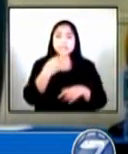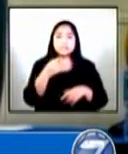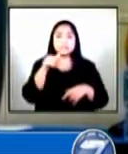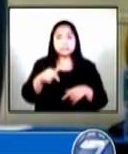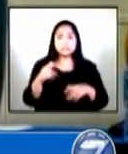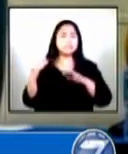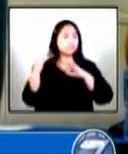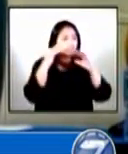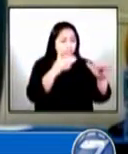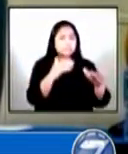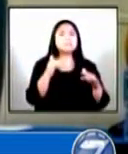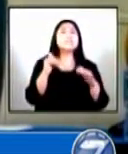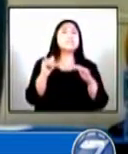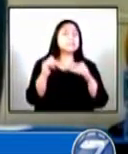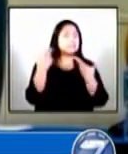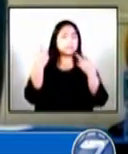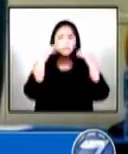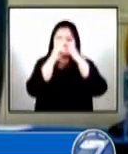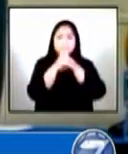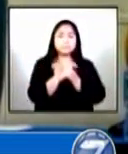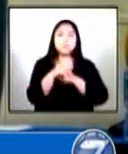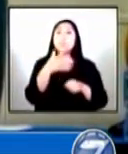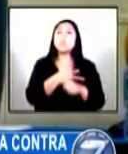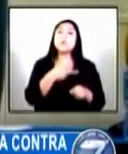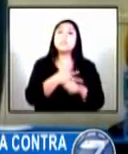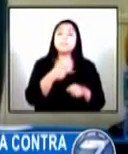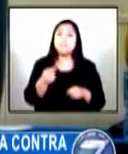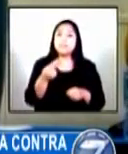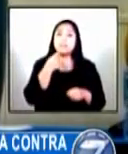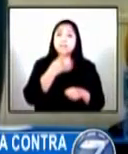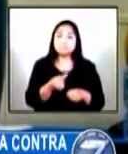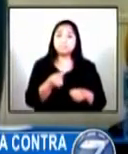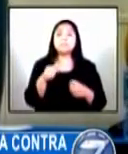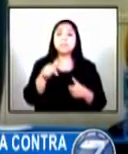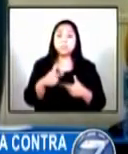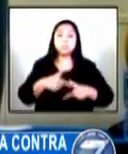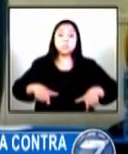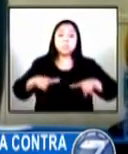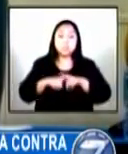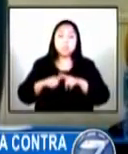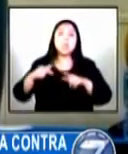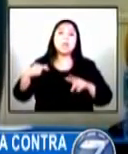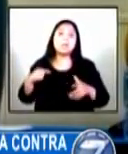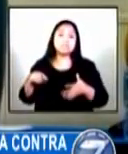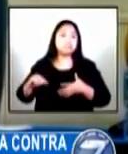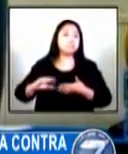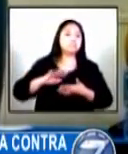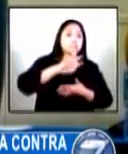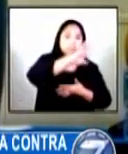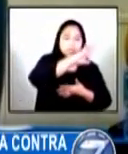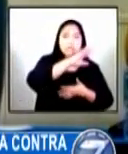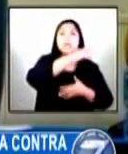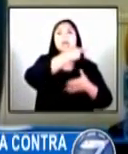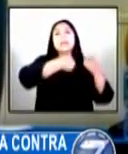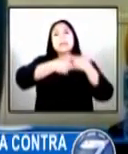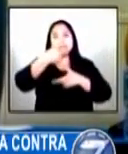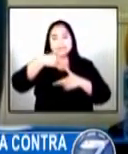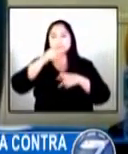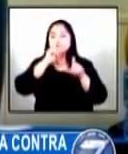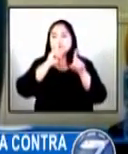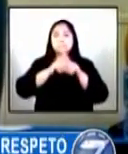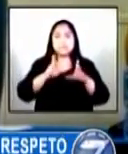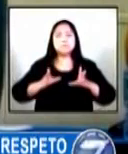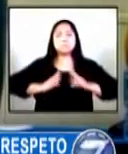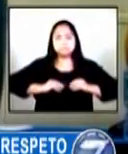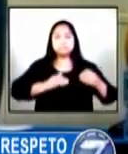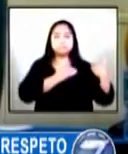compleja, Guatemala, como un país de origen, tránsito, destino y retorno, se ha comprometido a que todas sus